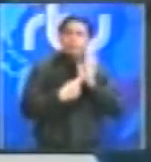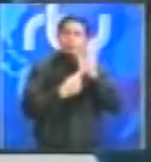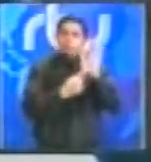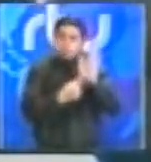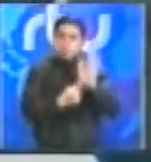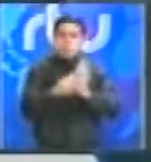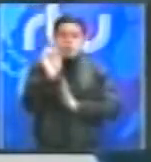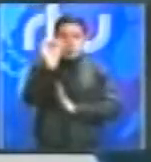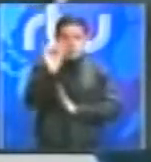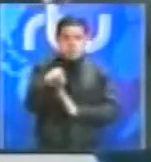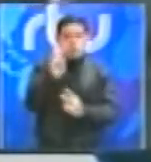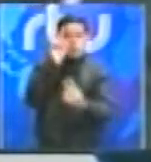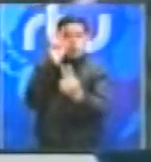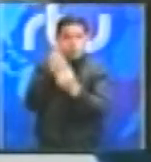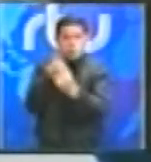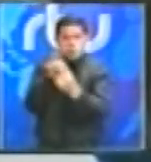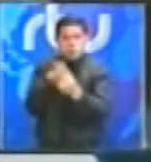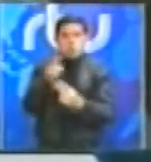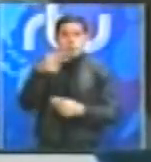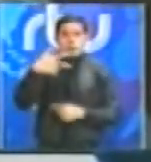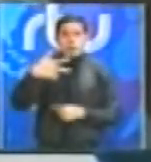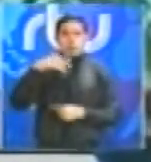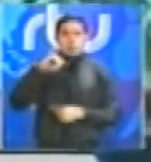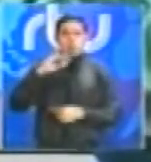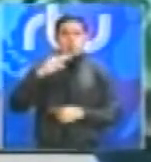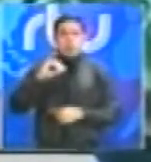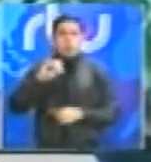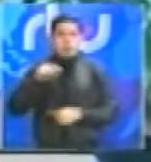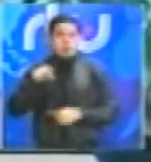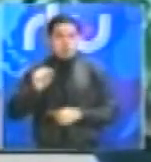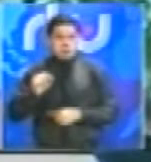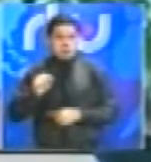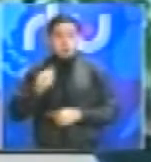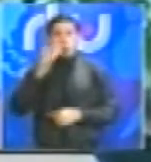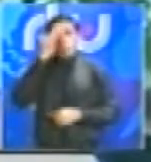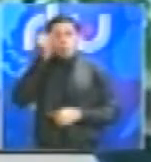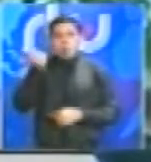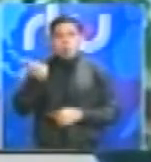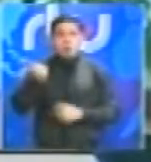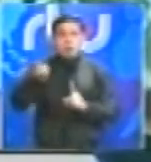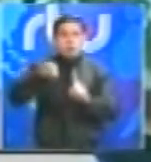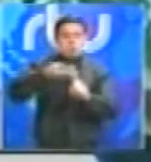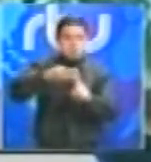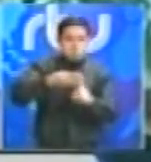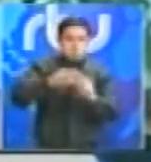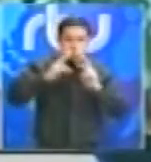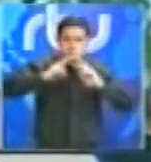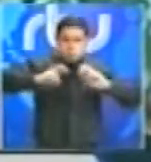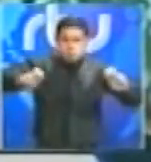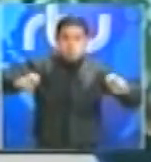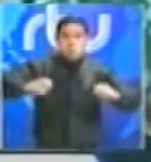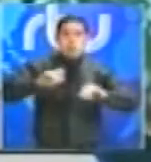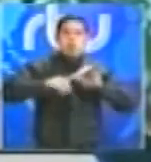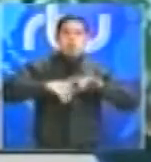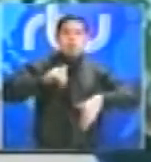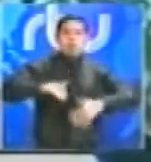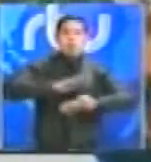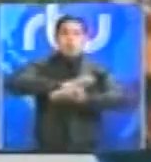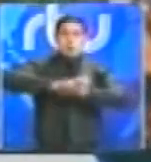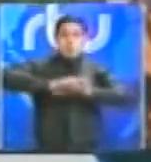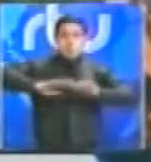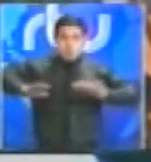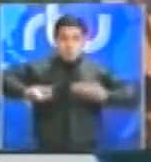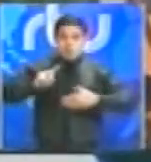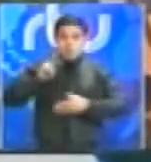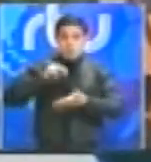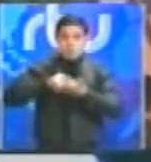sí conoce a Chicaiza, porque había hecho algunos barridos electrónicos en la Secretaría de Transparencia en 2009. En